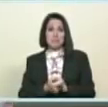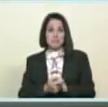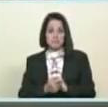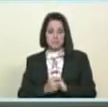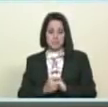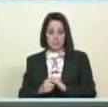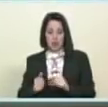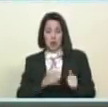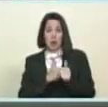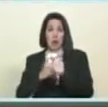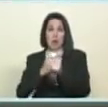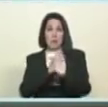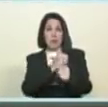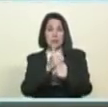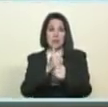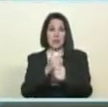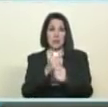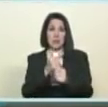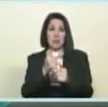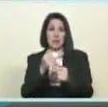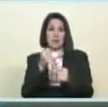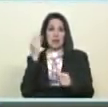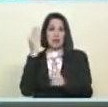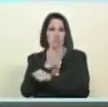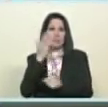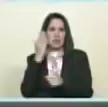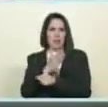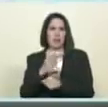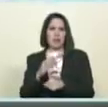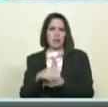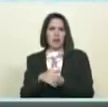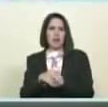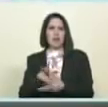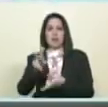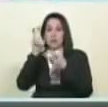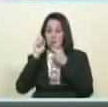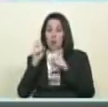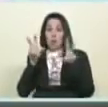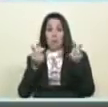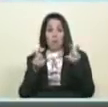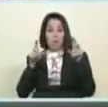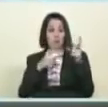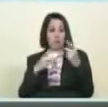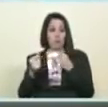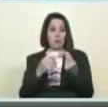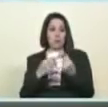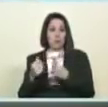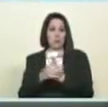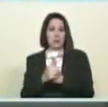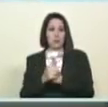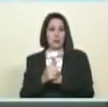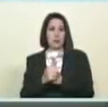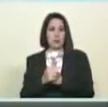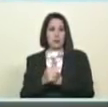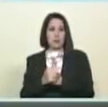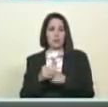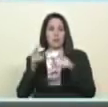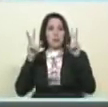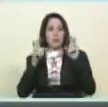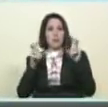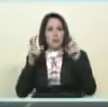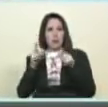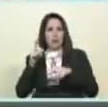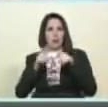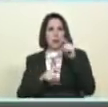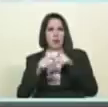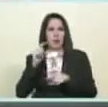Nos perseguían para impedirnos obtener nuevos recursos, con nuevos bonos, con nuevos créditos.